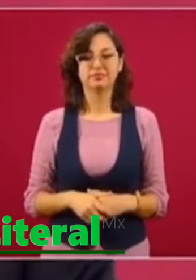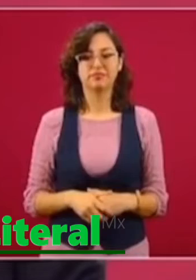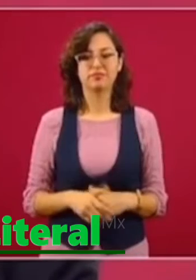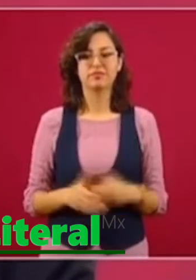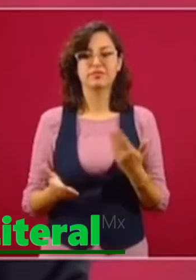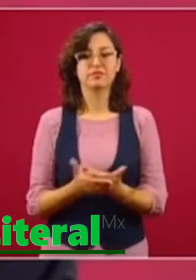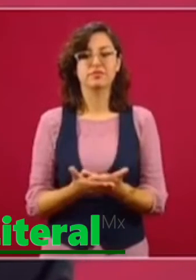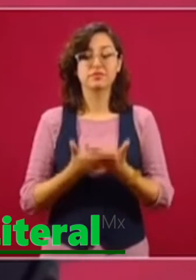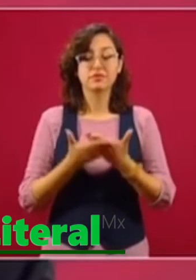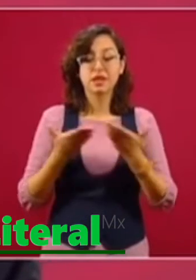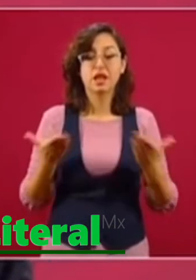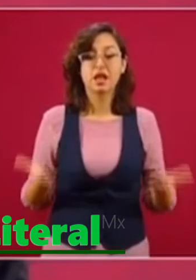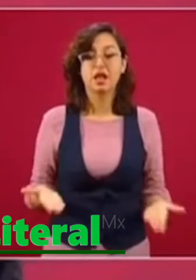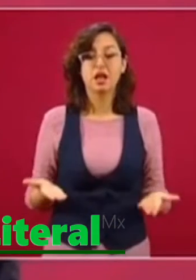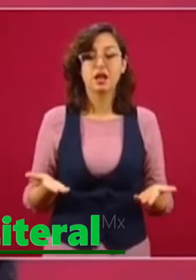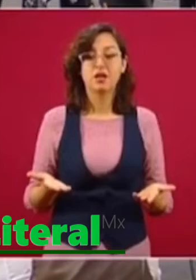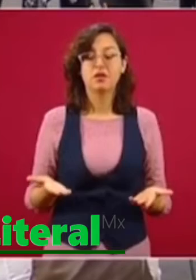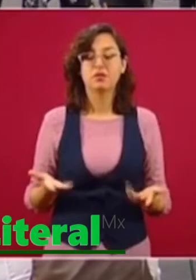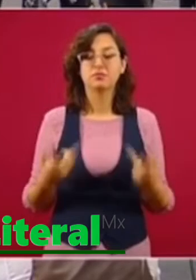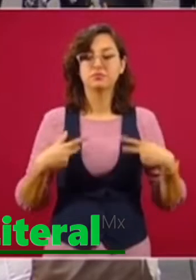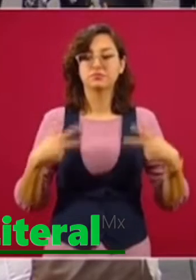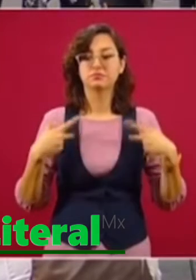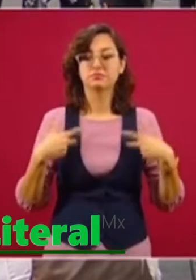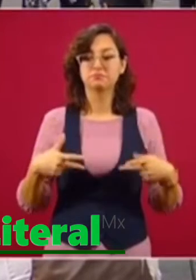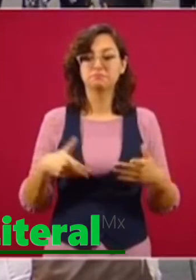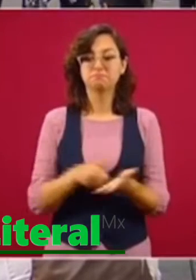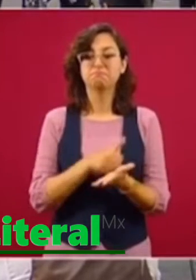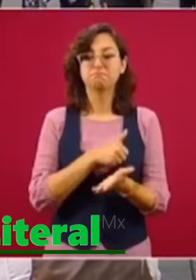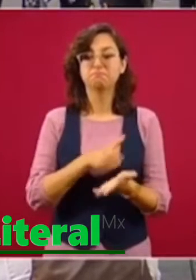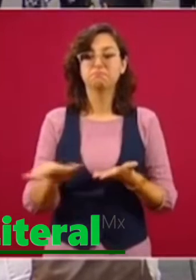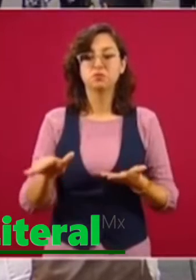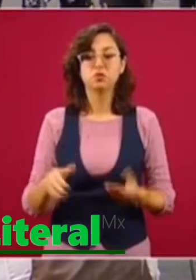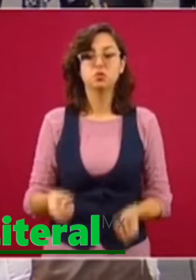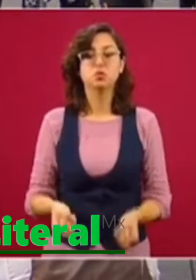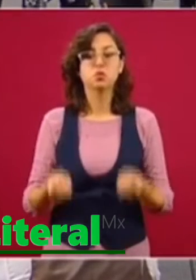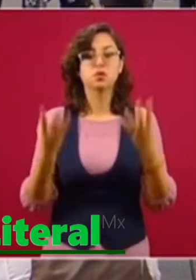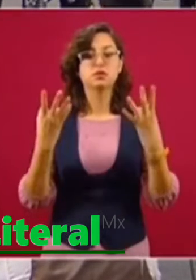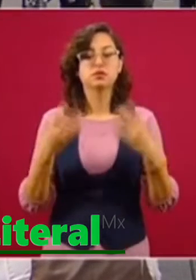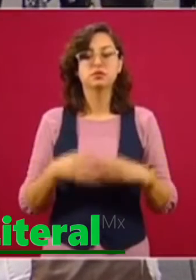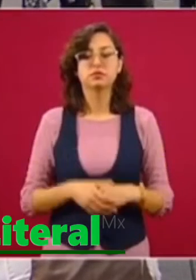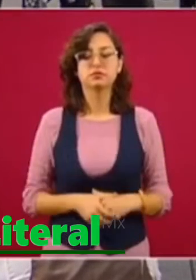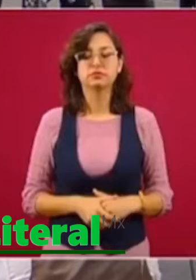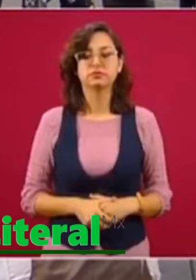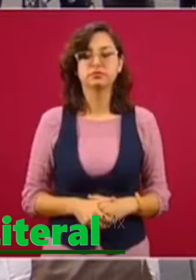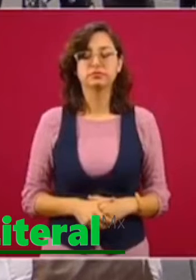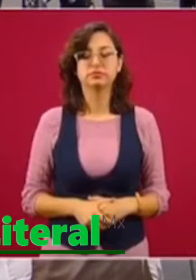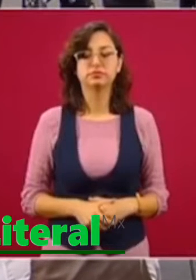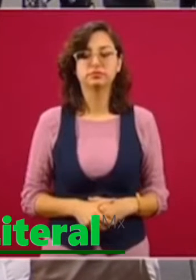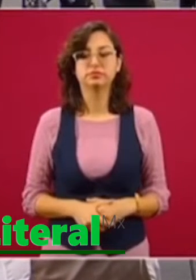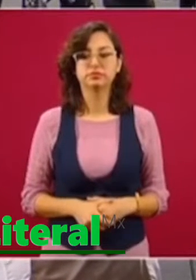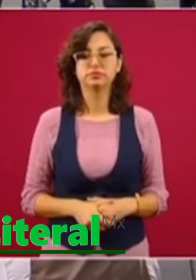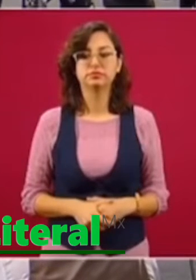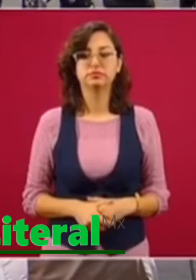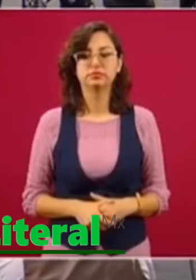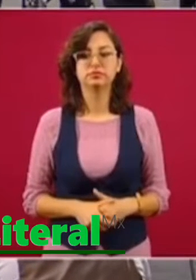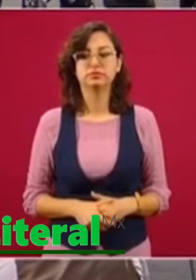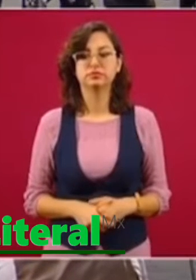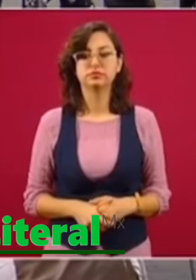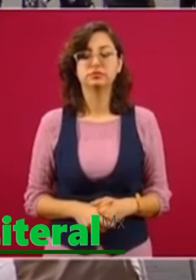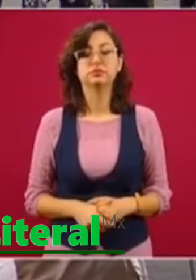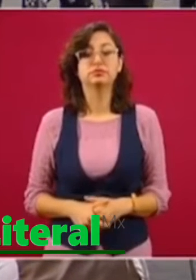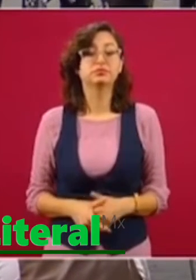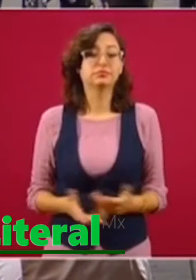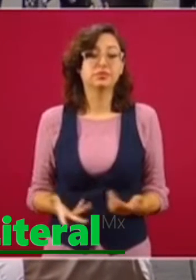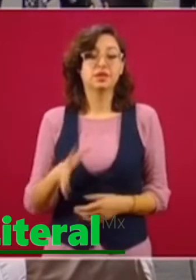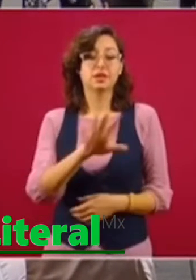¿cuántos han perdido el empleo? En el corte hasta ahorita van como 500,000. ¿Cuántos? Como 500,000.